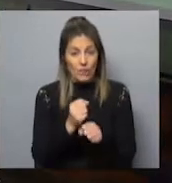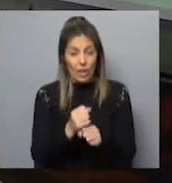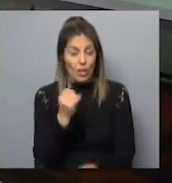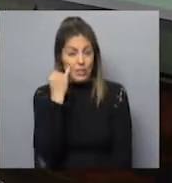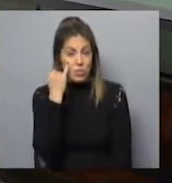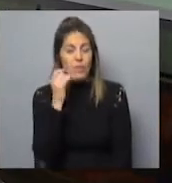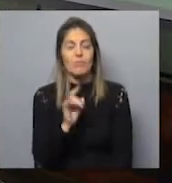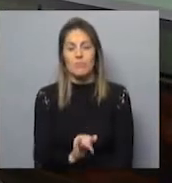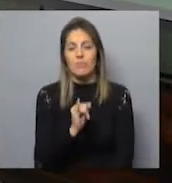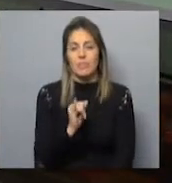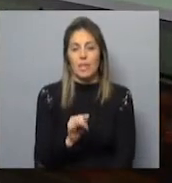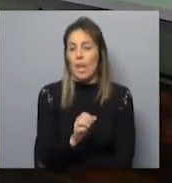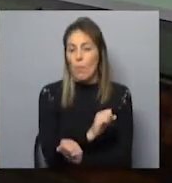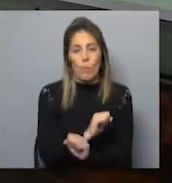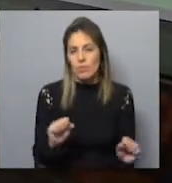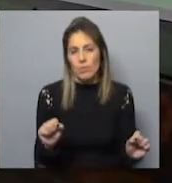en imposible